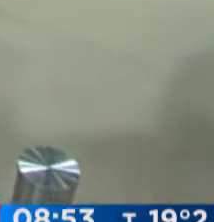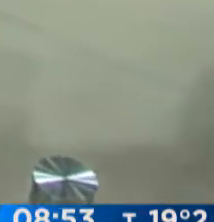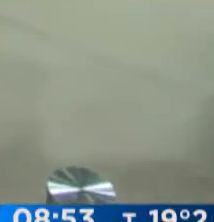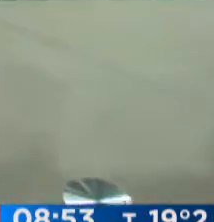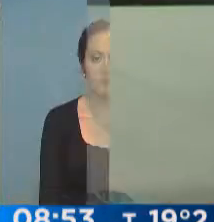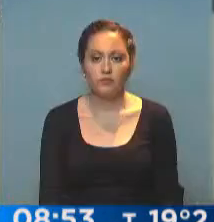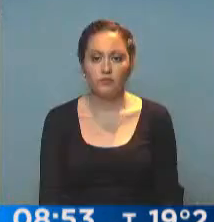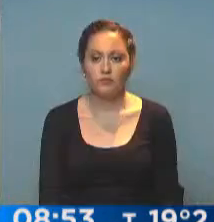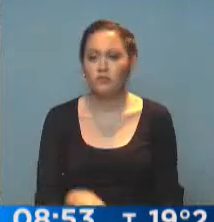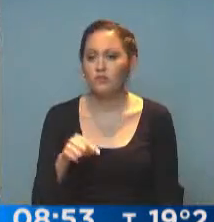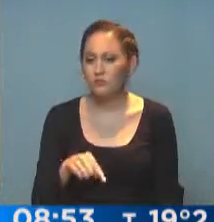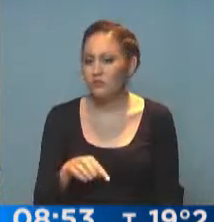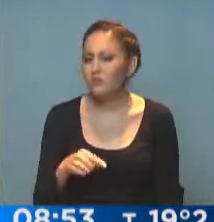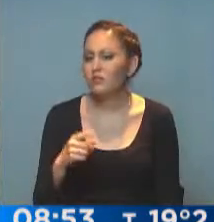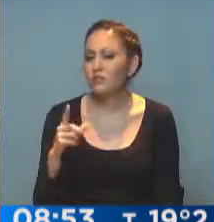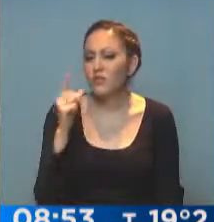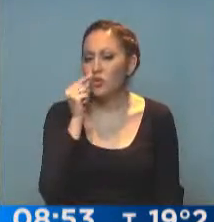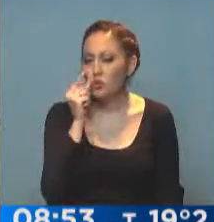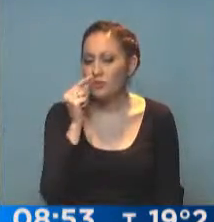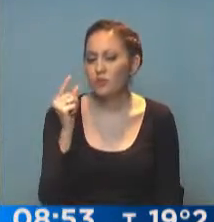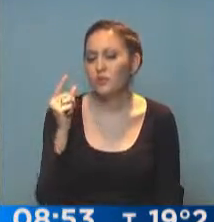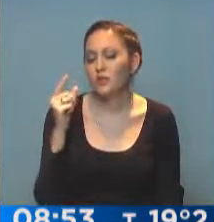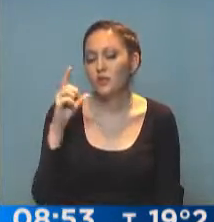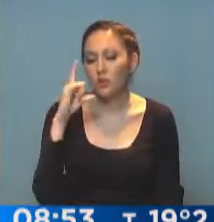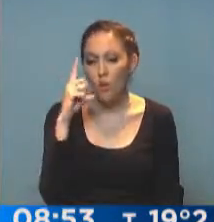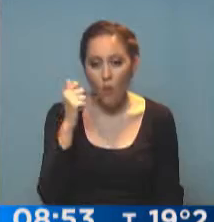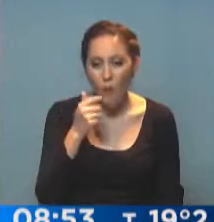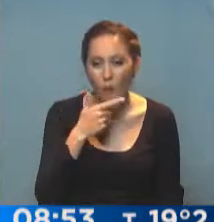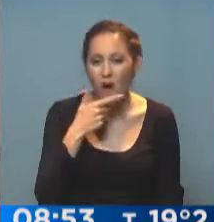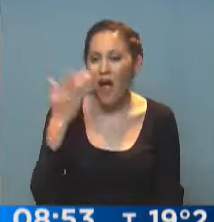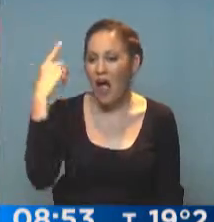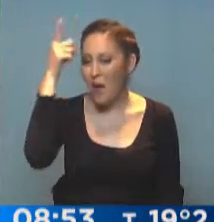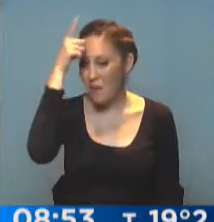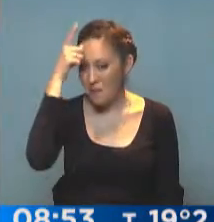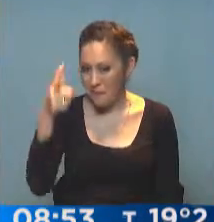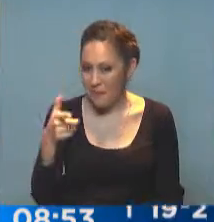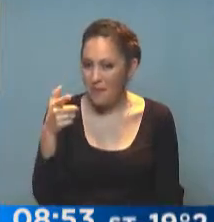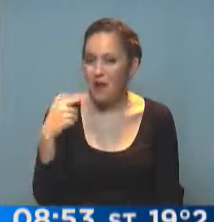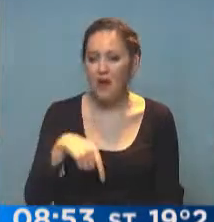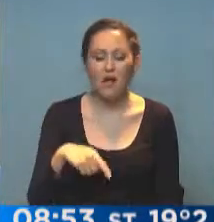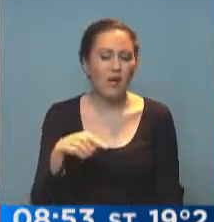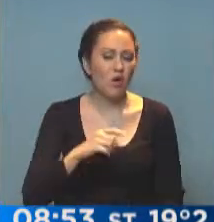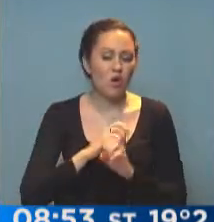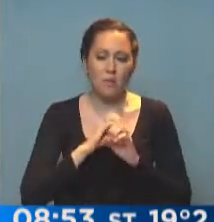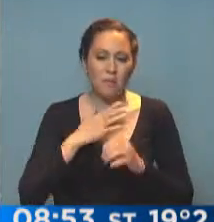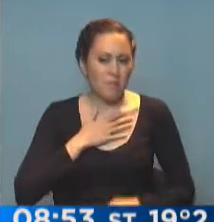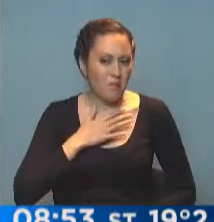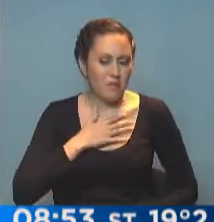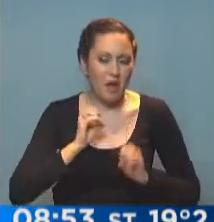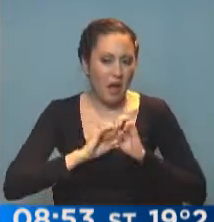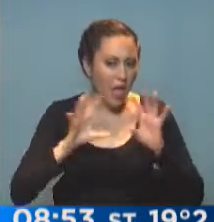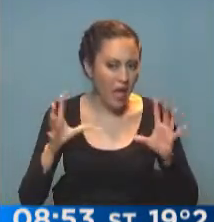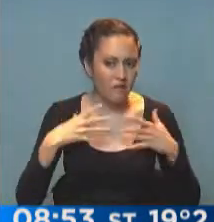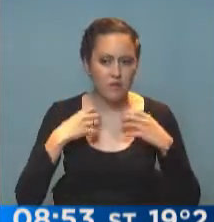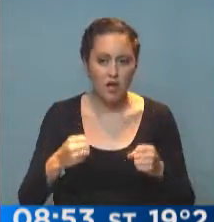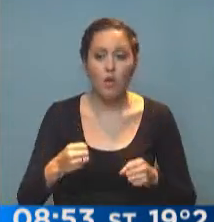El ataque que sufrió Lucas Cabello por parte de un policía metropolitano lo ha dejado en una situación desesperante realmente de salud. En las últimas horas